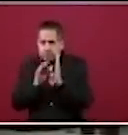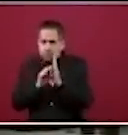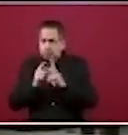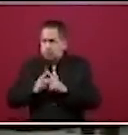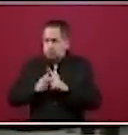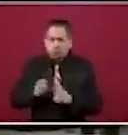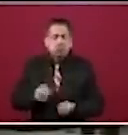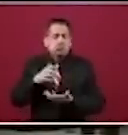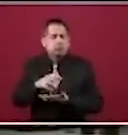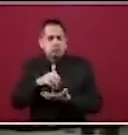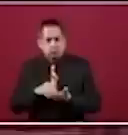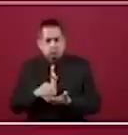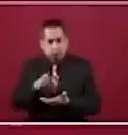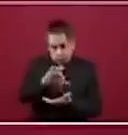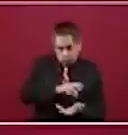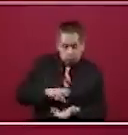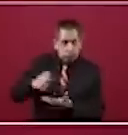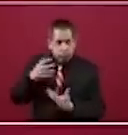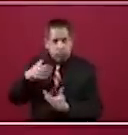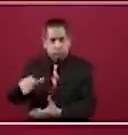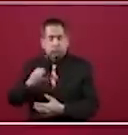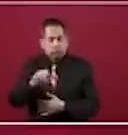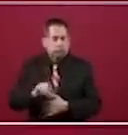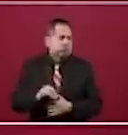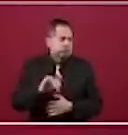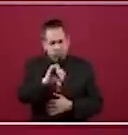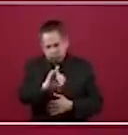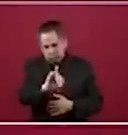está ahorrando? Sí, ¿se va a meter en el presupuesto? Sí, sí. Vamos a tener